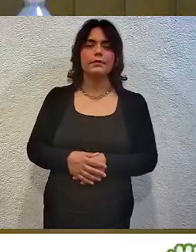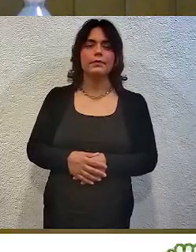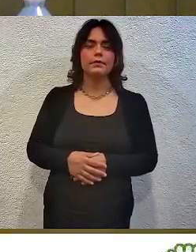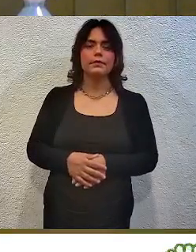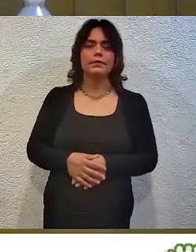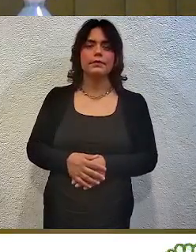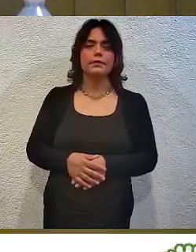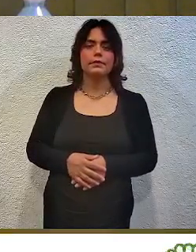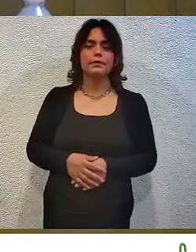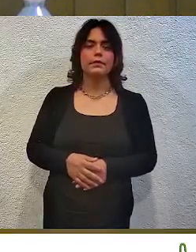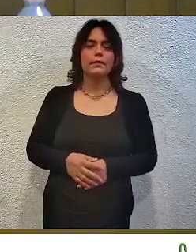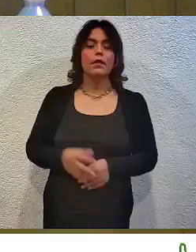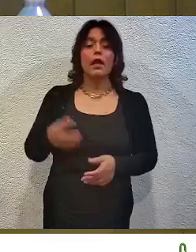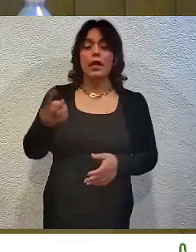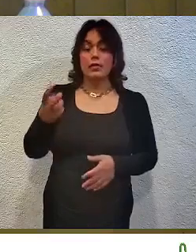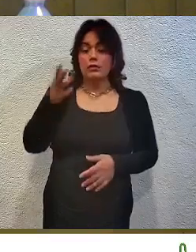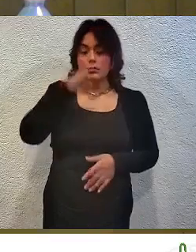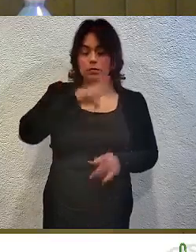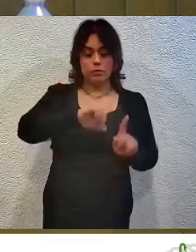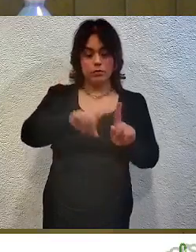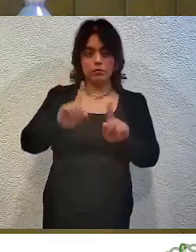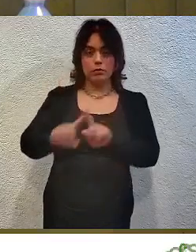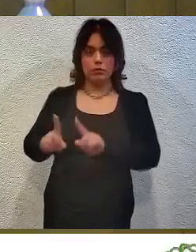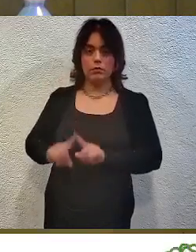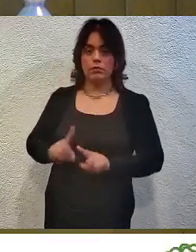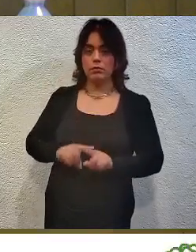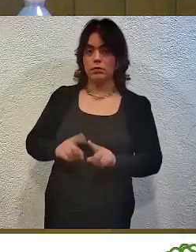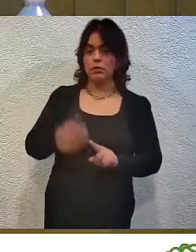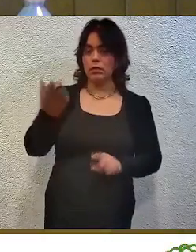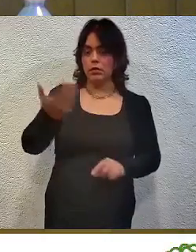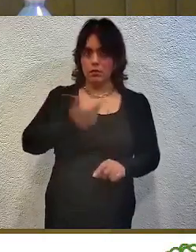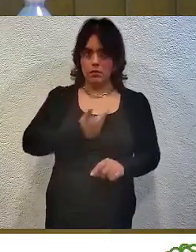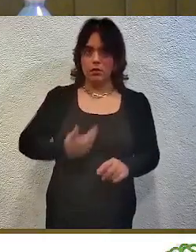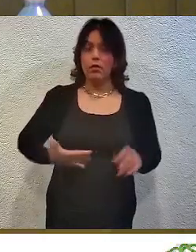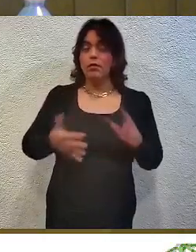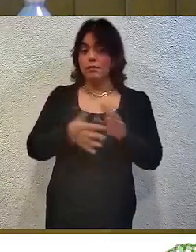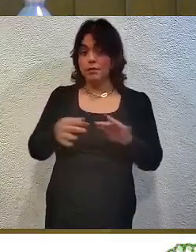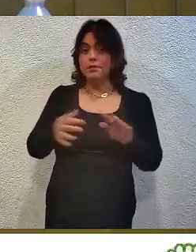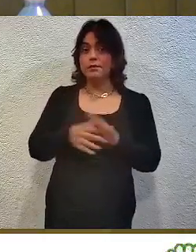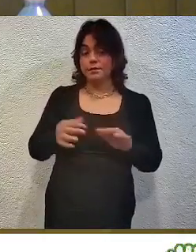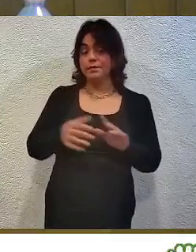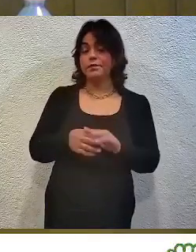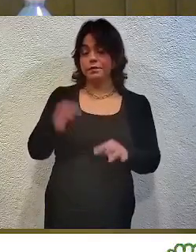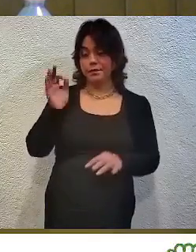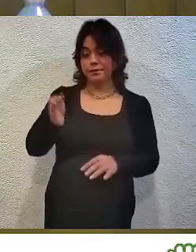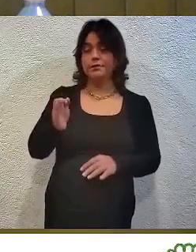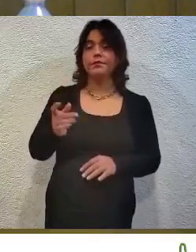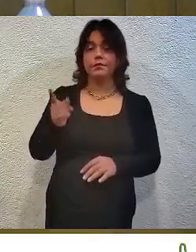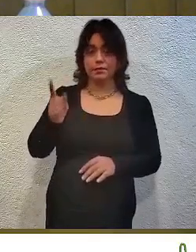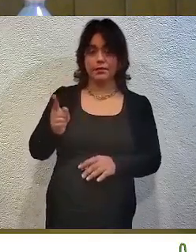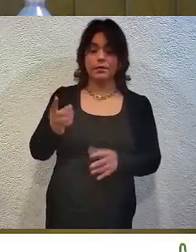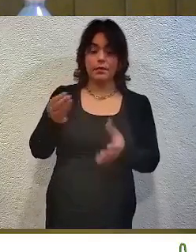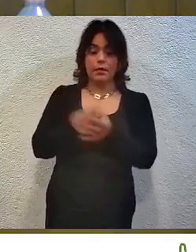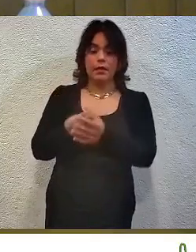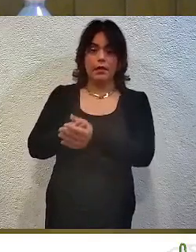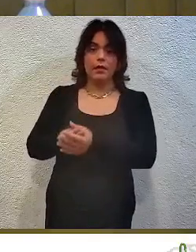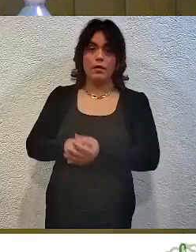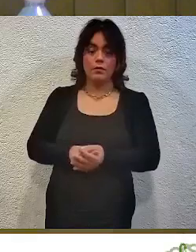momentos procesales, efectivamente la relatoría que dio la compañera presidenta es correcto en relación a ese expediente que ella cita,